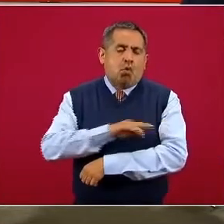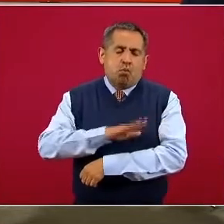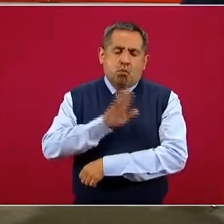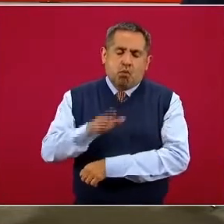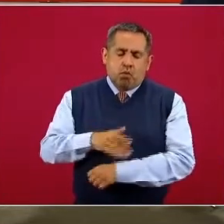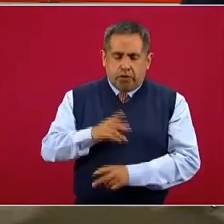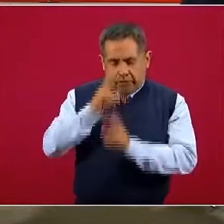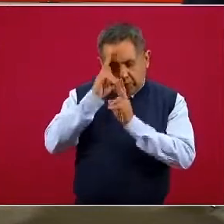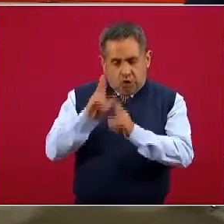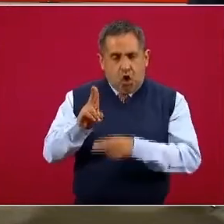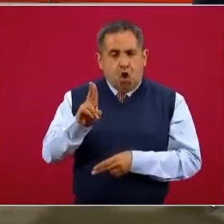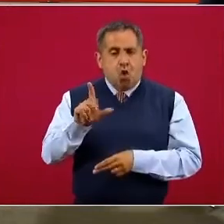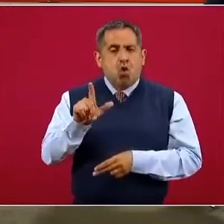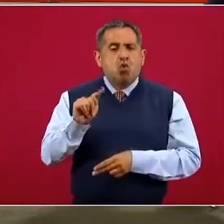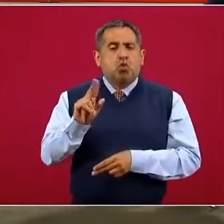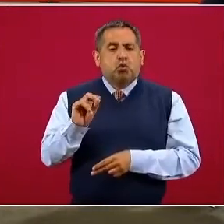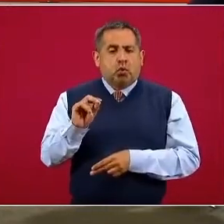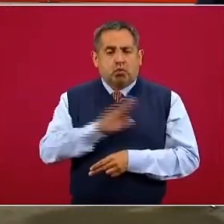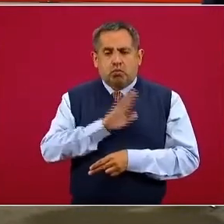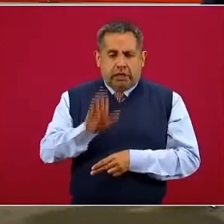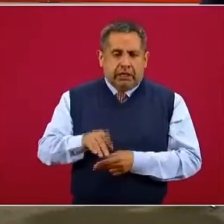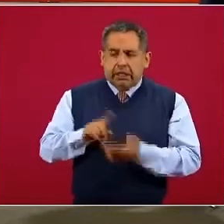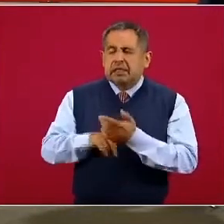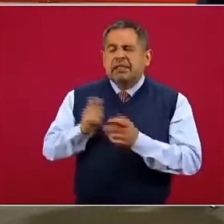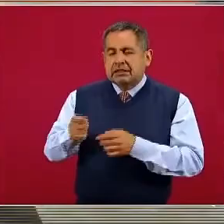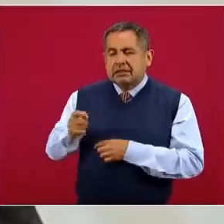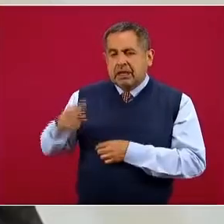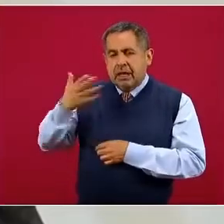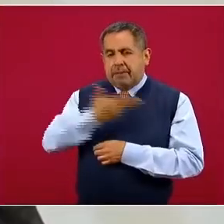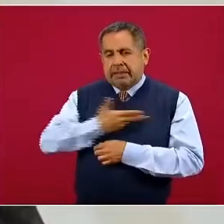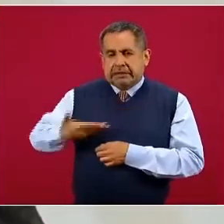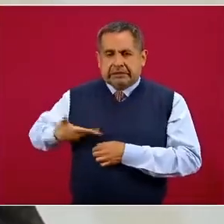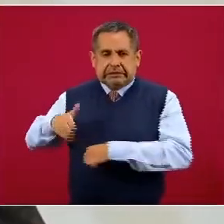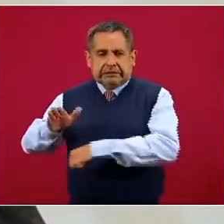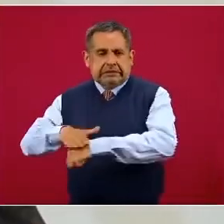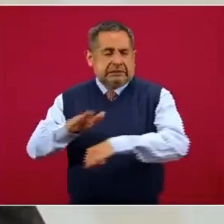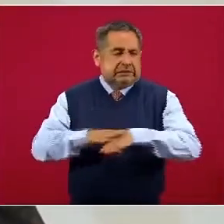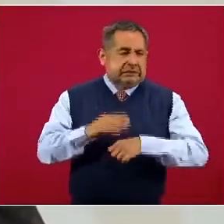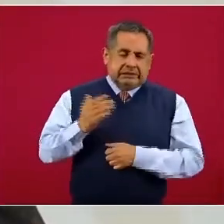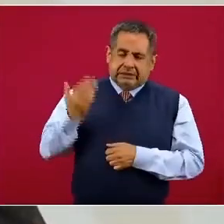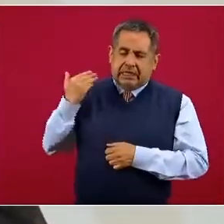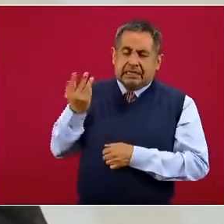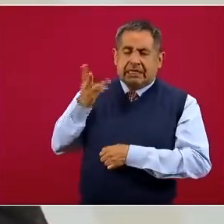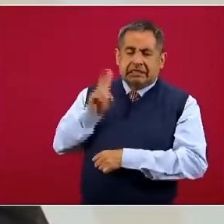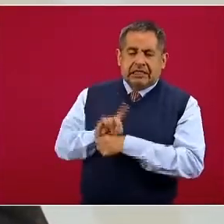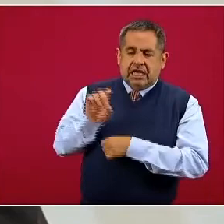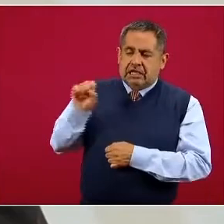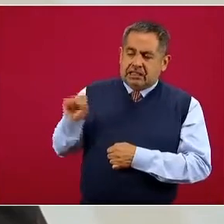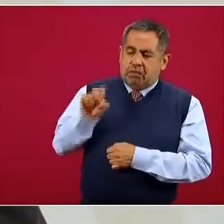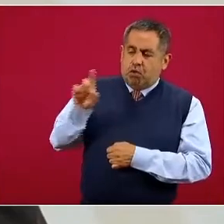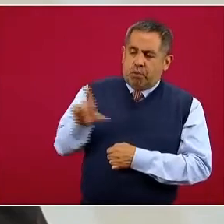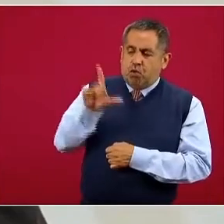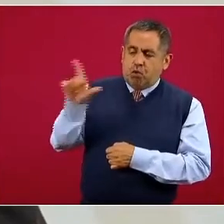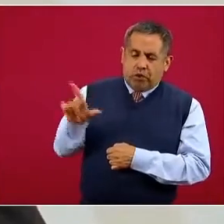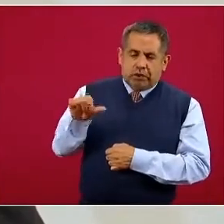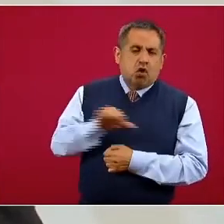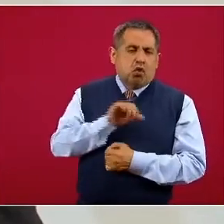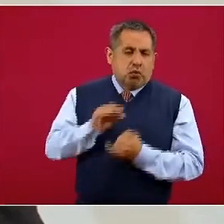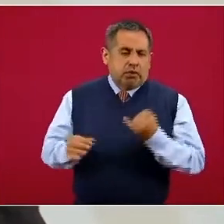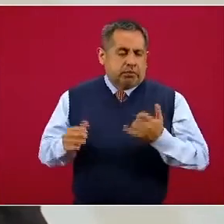el presidente nos ha invitado a tener en los 3 días pasados. Y